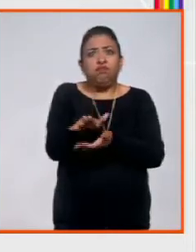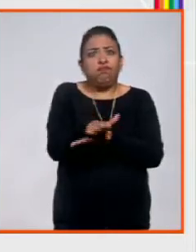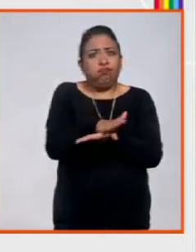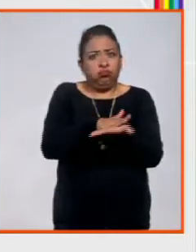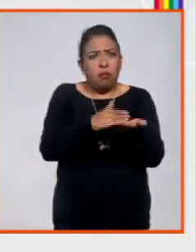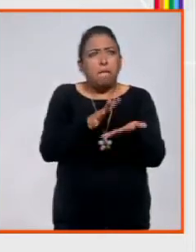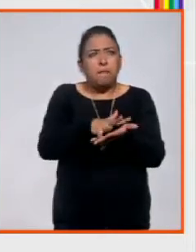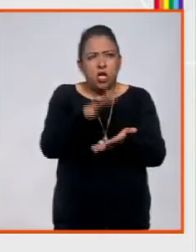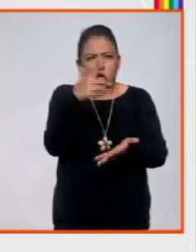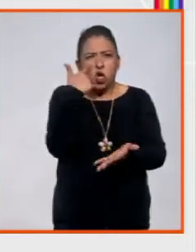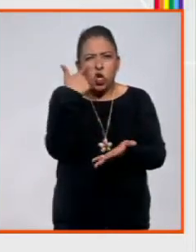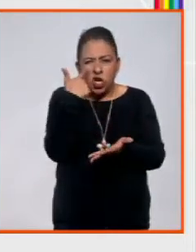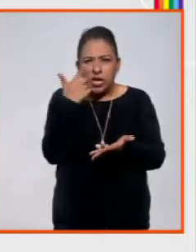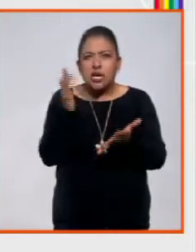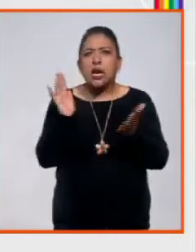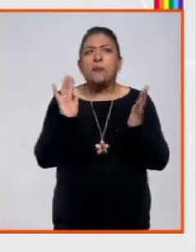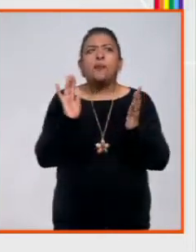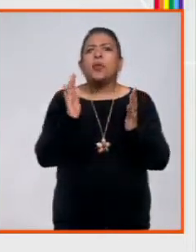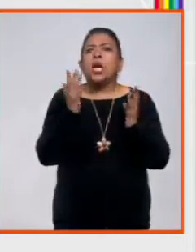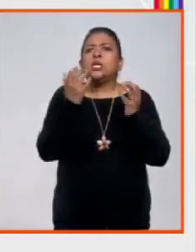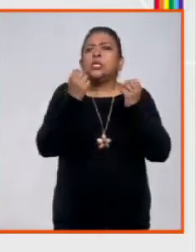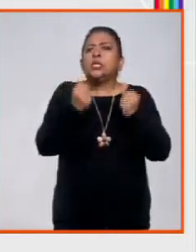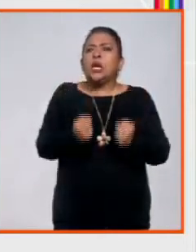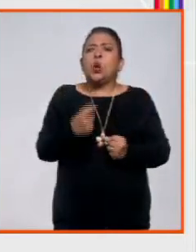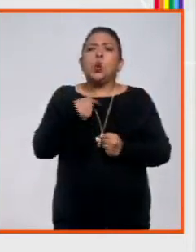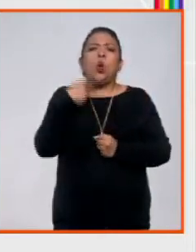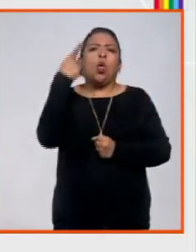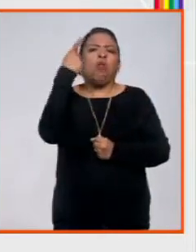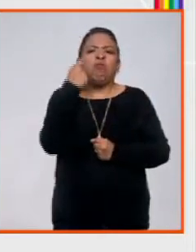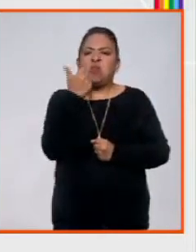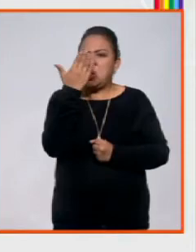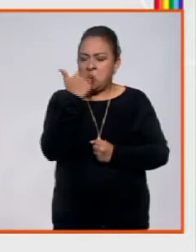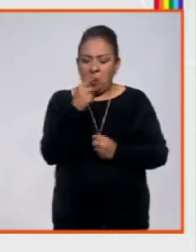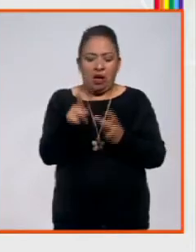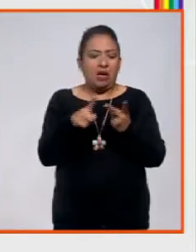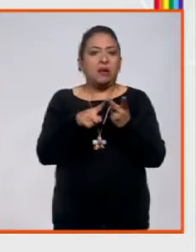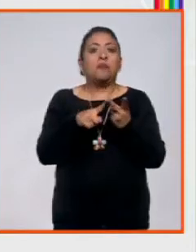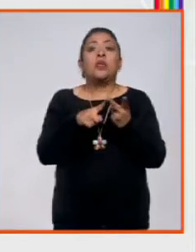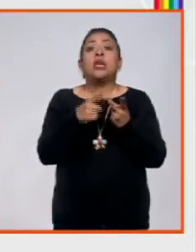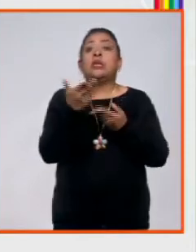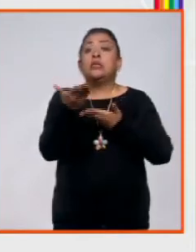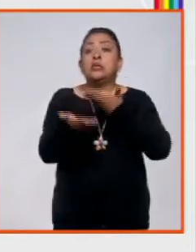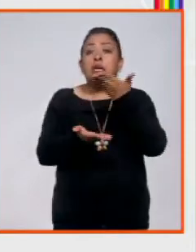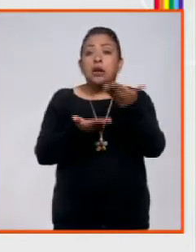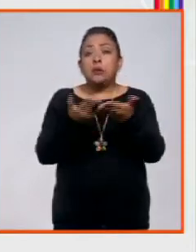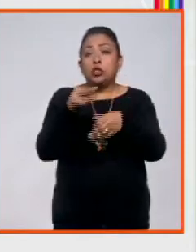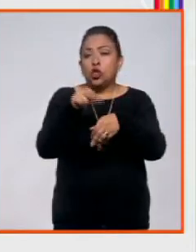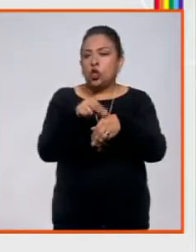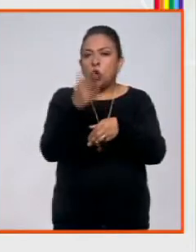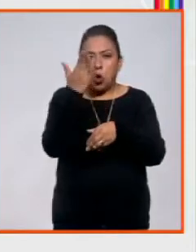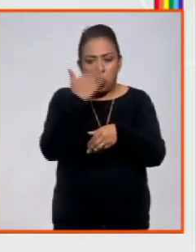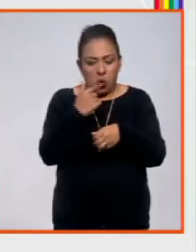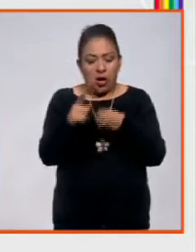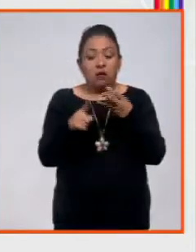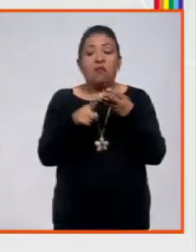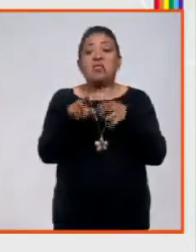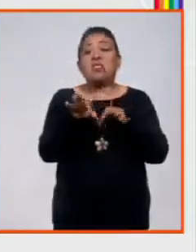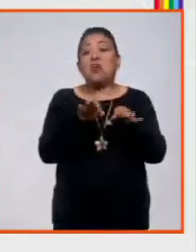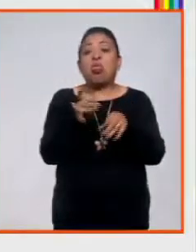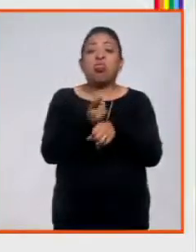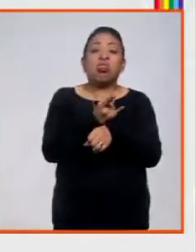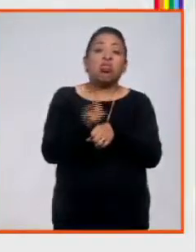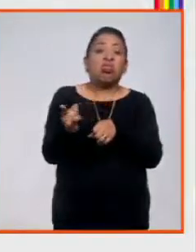mayoría de ellos no tienen asegurado una jubilación no tienen asegurados servicios médicos los trabajos suelen ser